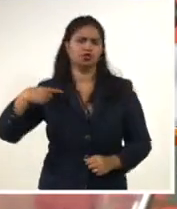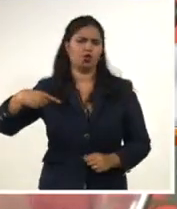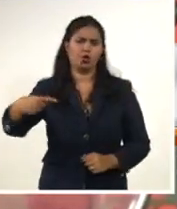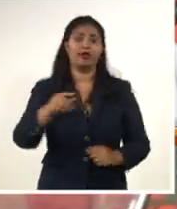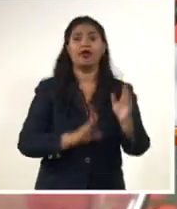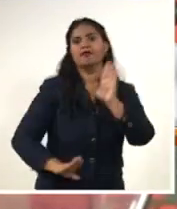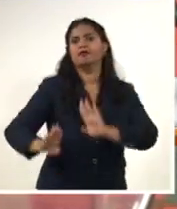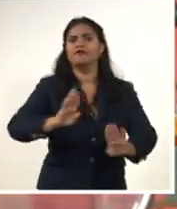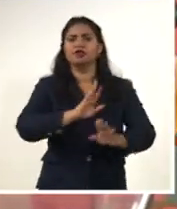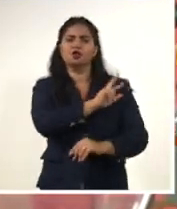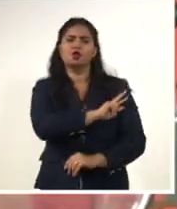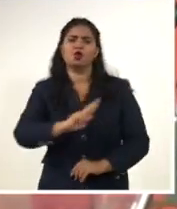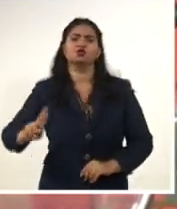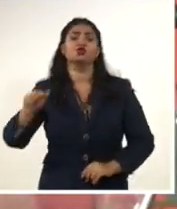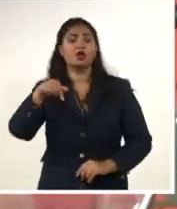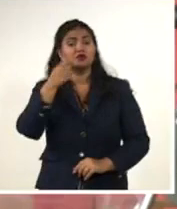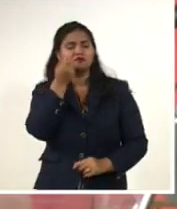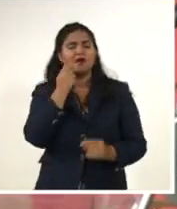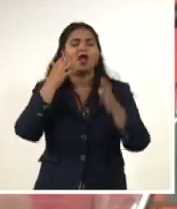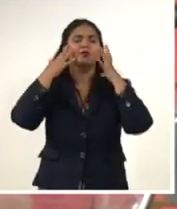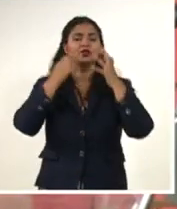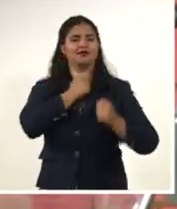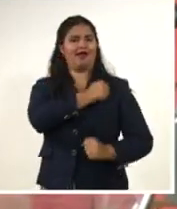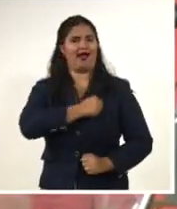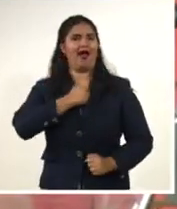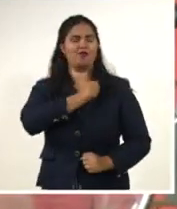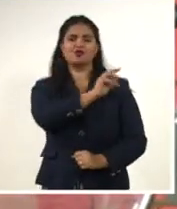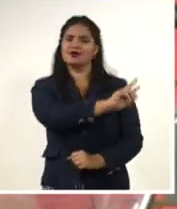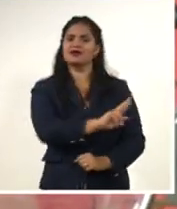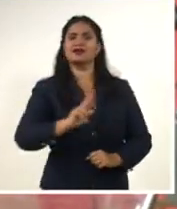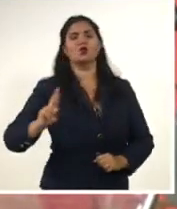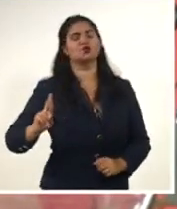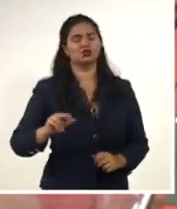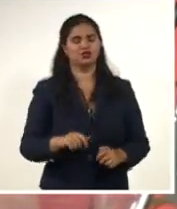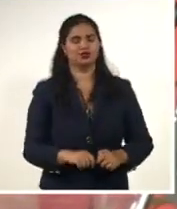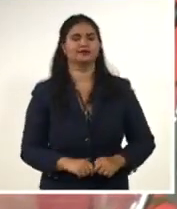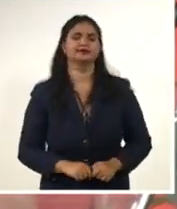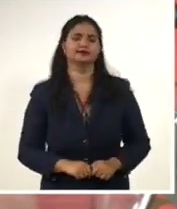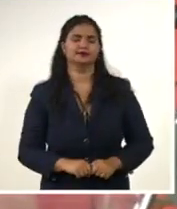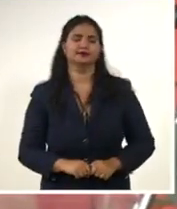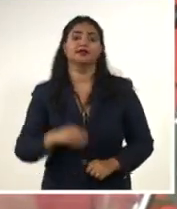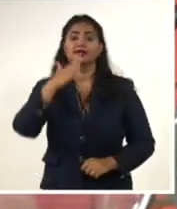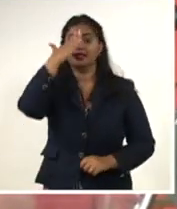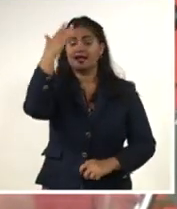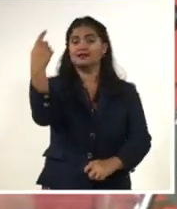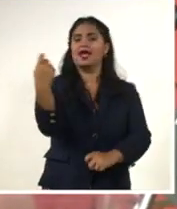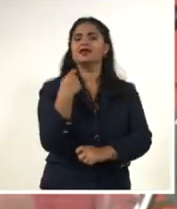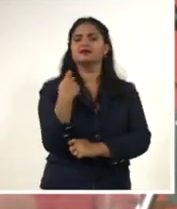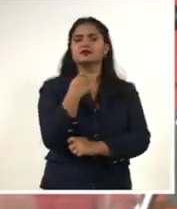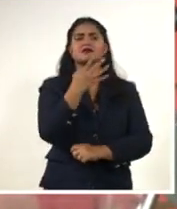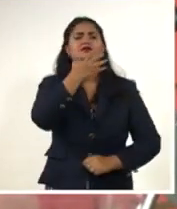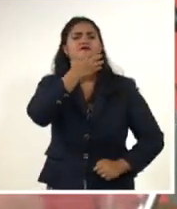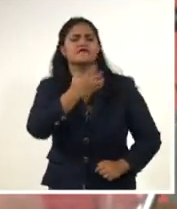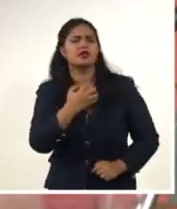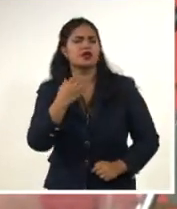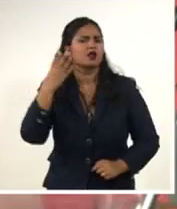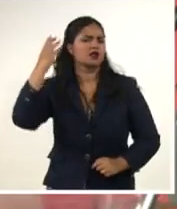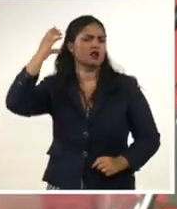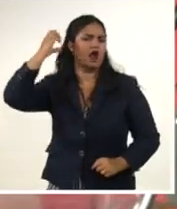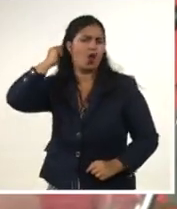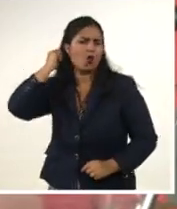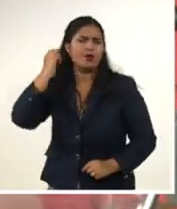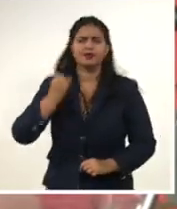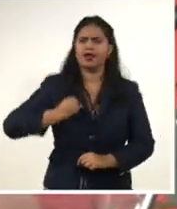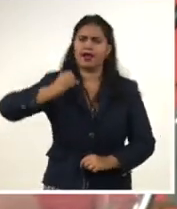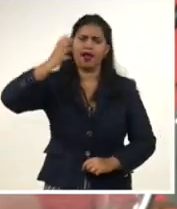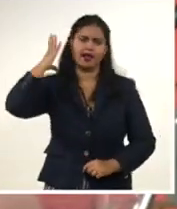su revolución. El Moncada marca el rumbo con sus banderas. En lo más alto seguirá